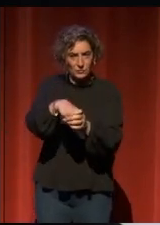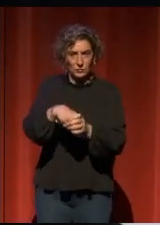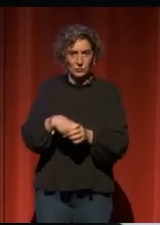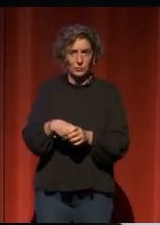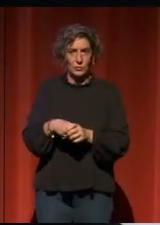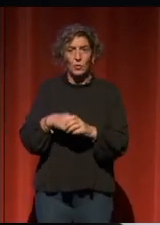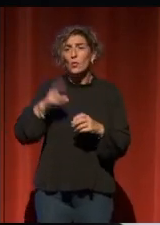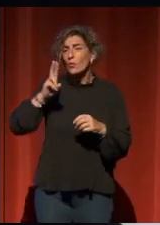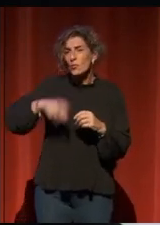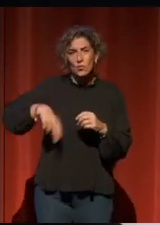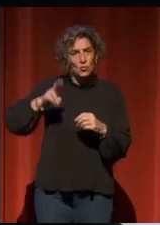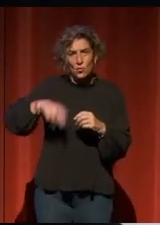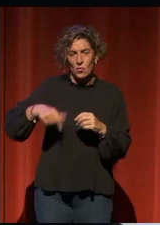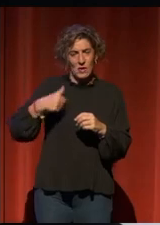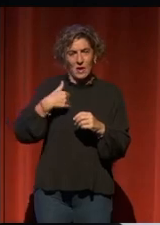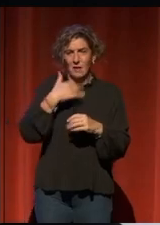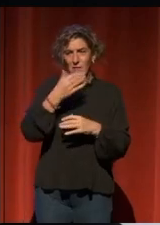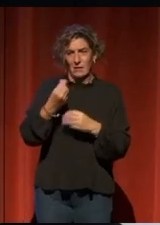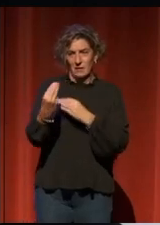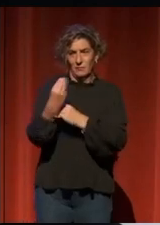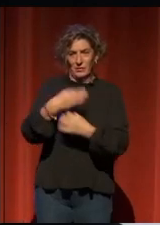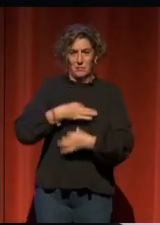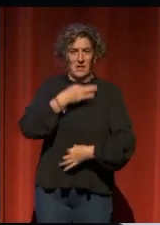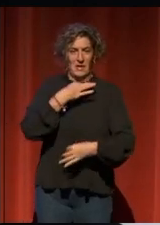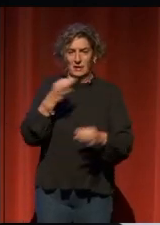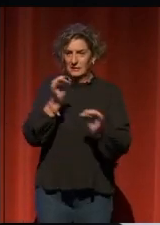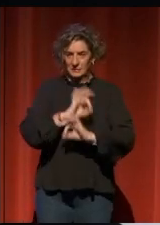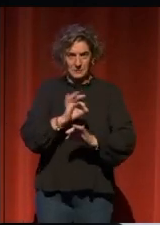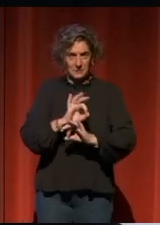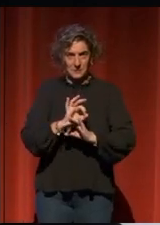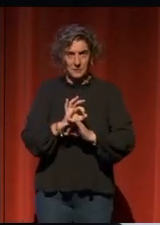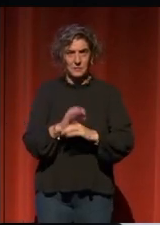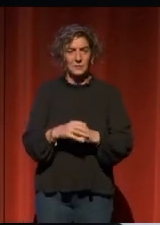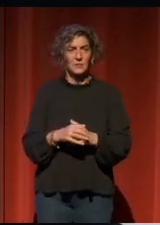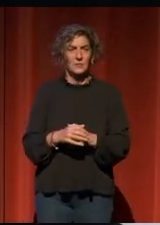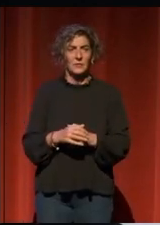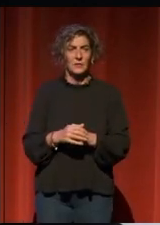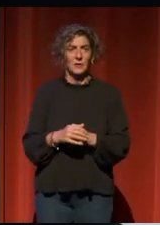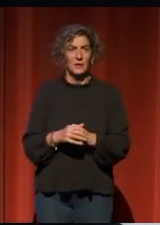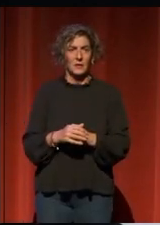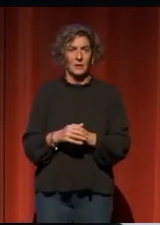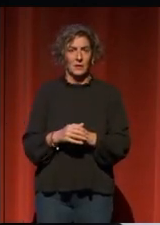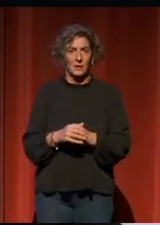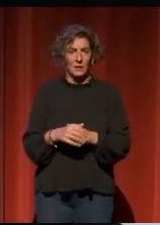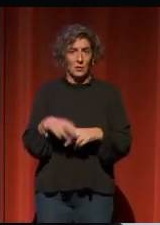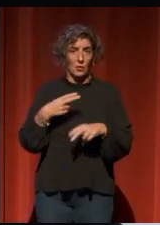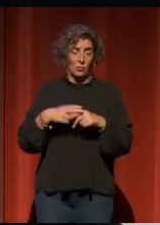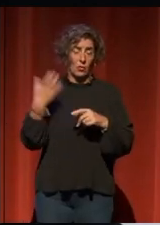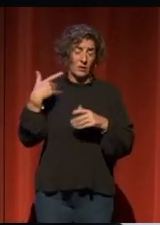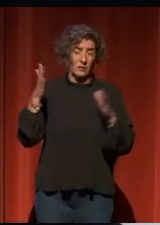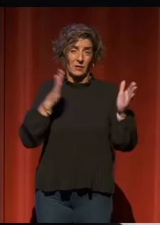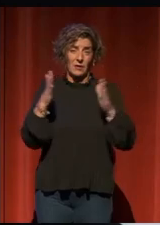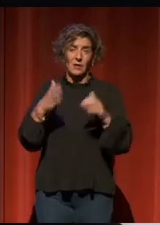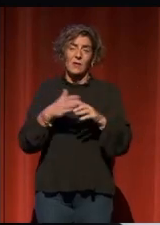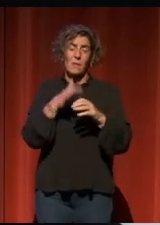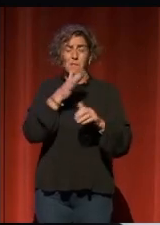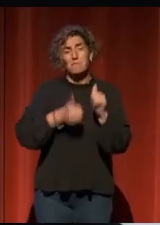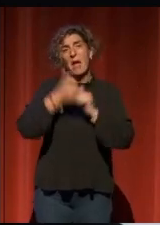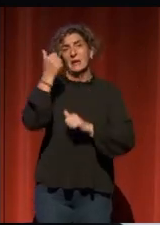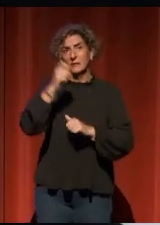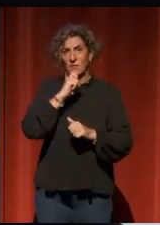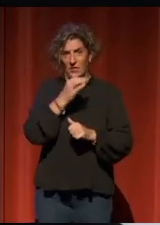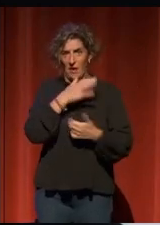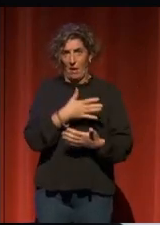Nunca he tenido una beca. Nunca me decidí a pedirla porque entonces era mucho más difícil que